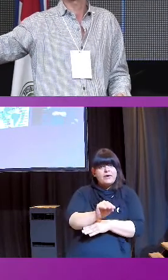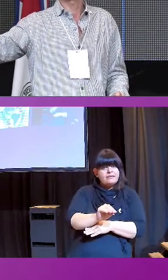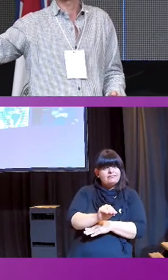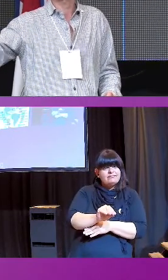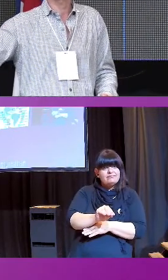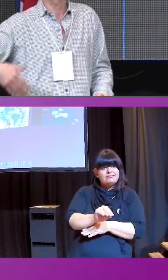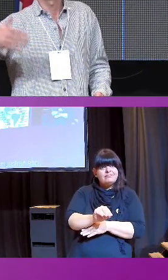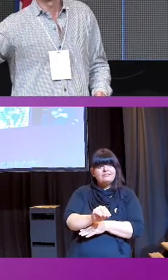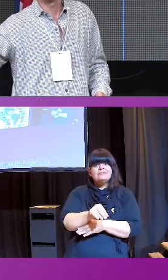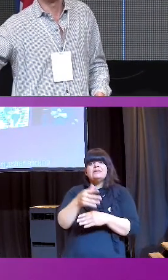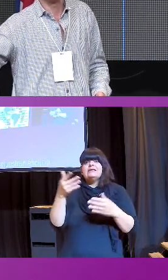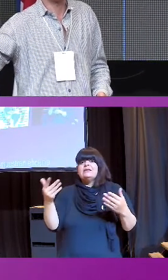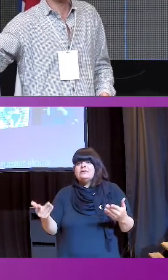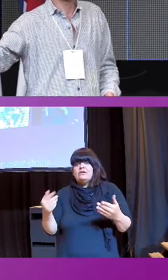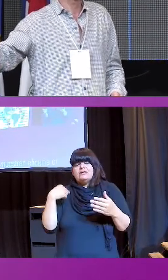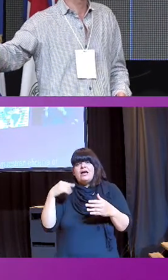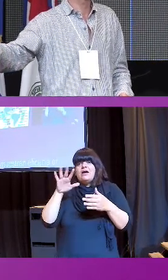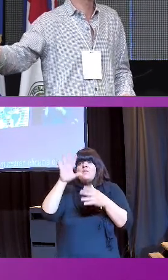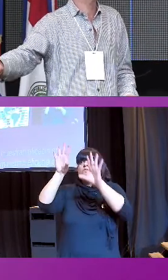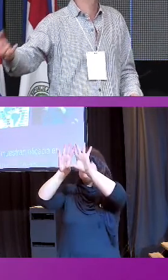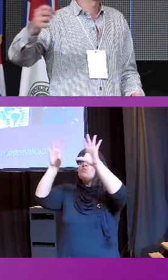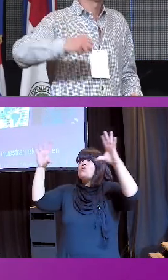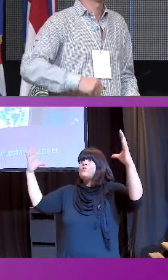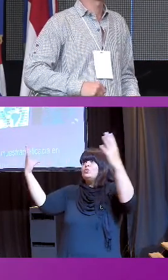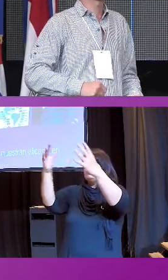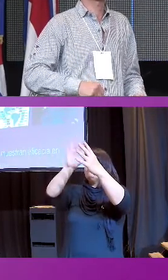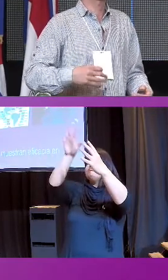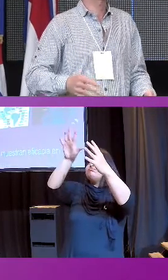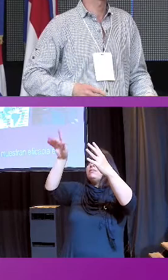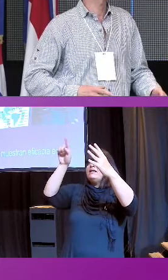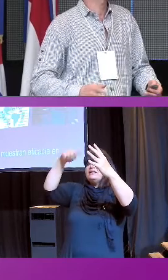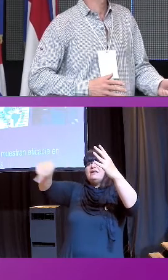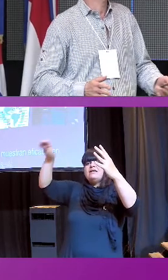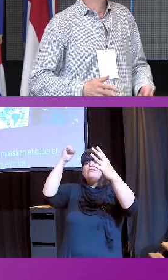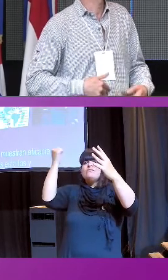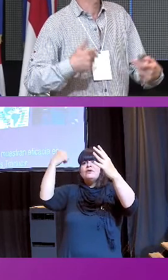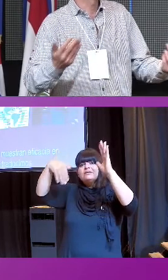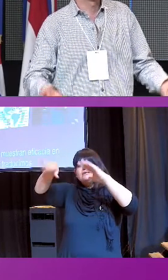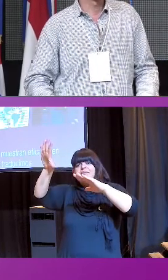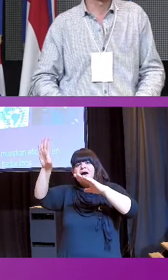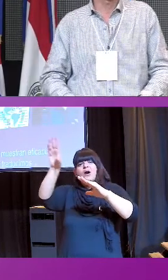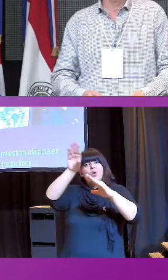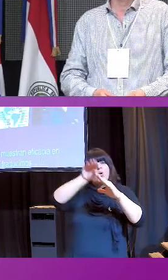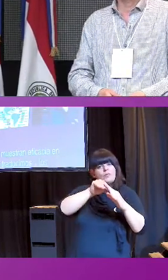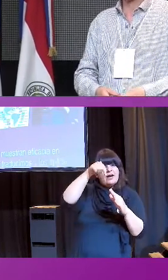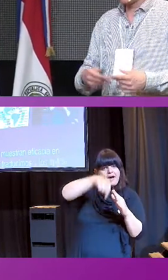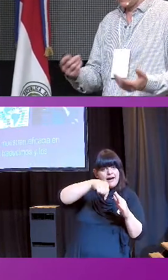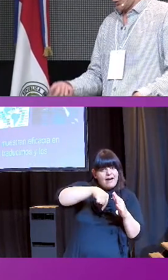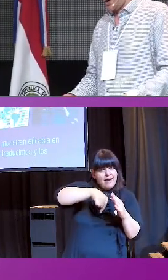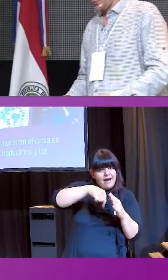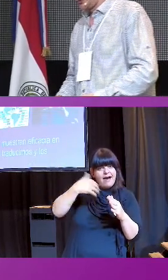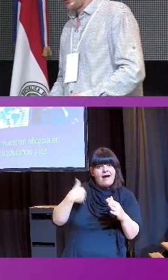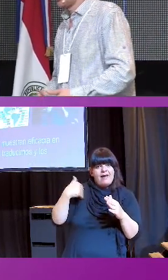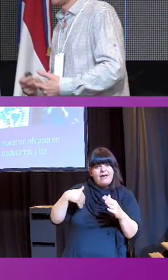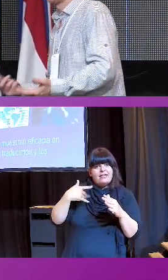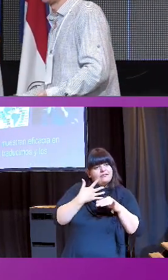que muestran eficacia en países centrales, los importamos, los traducimos y los aplicamos acá con